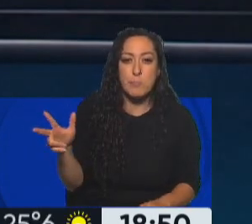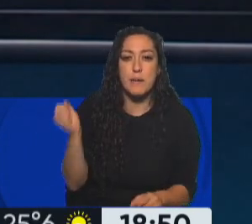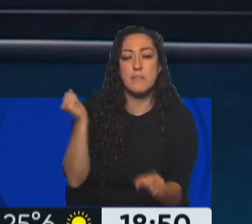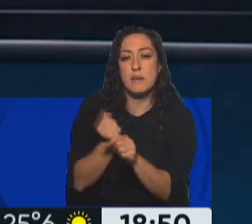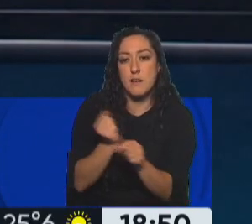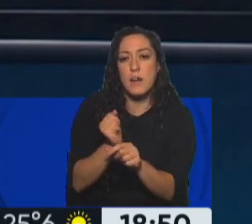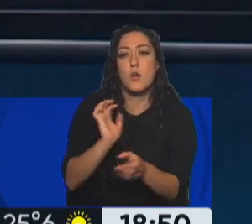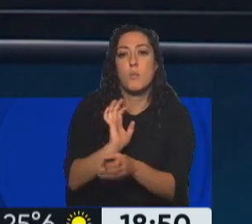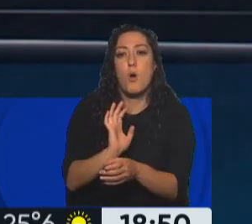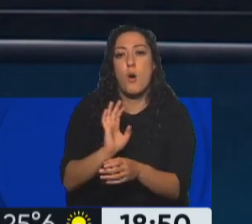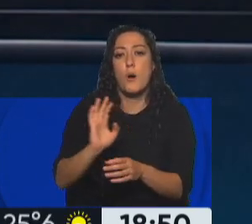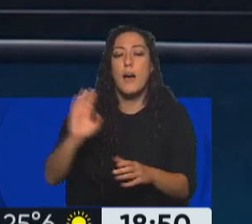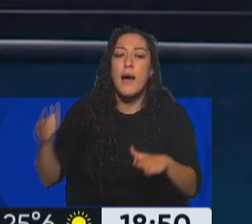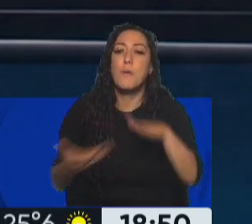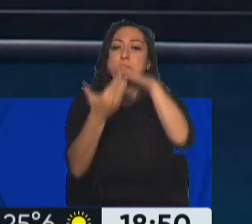mindenkori pápát,